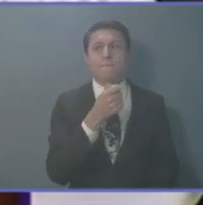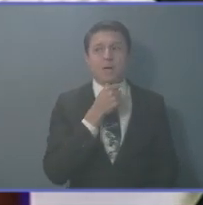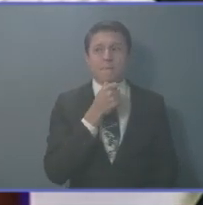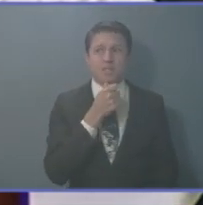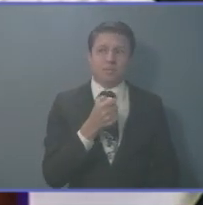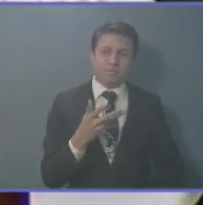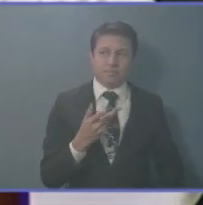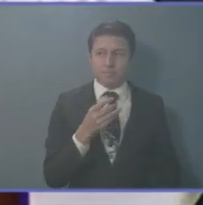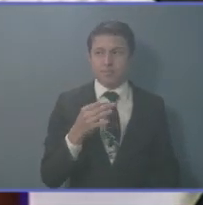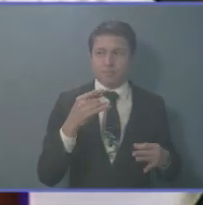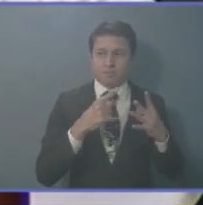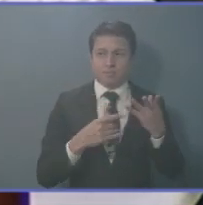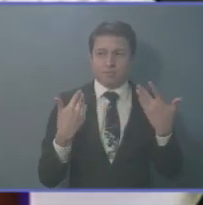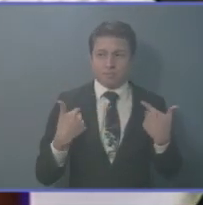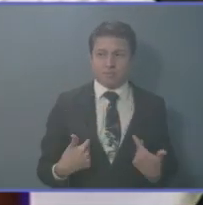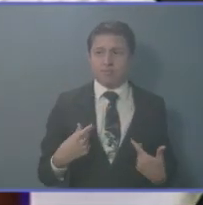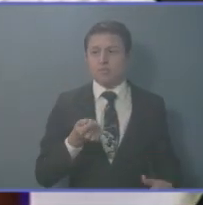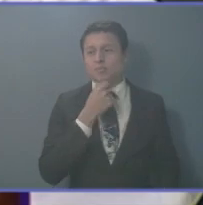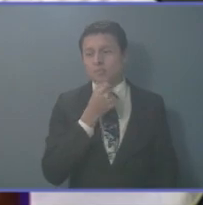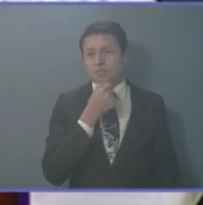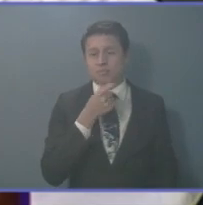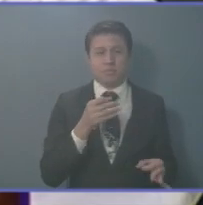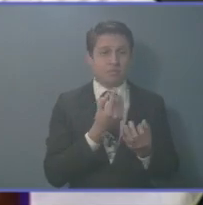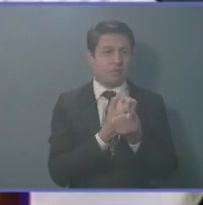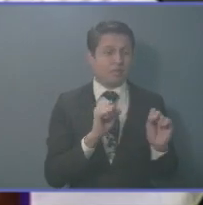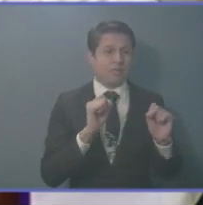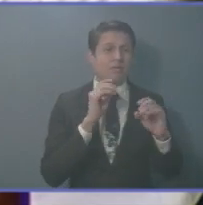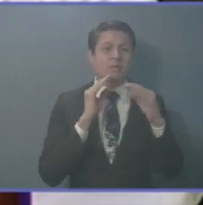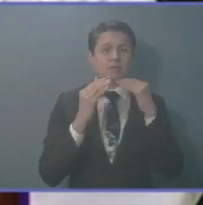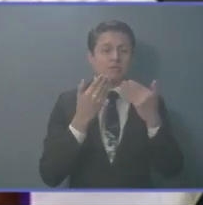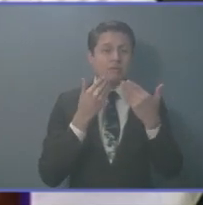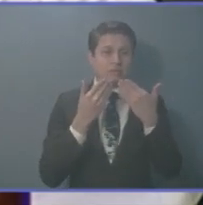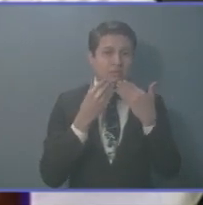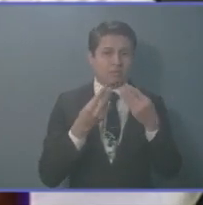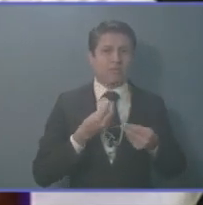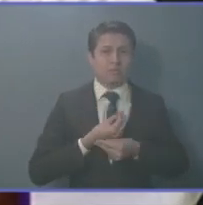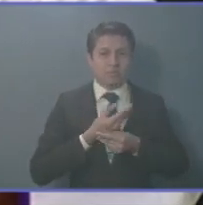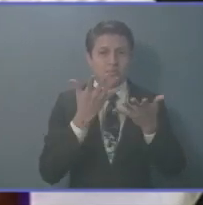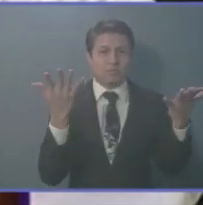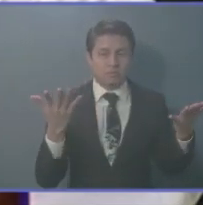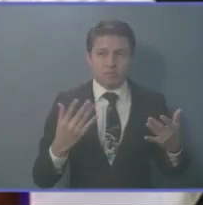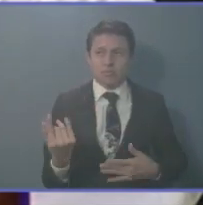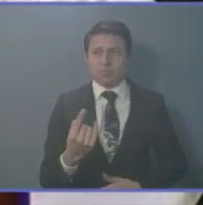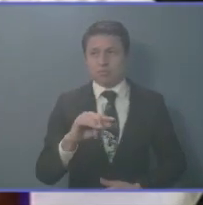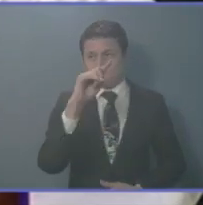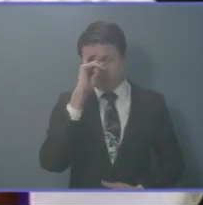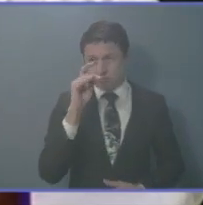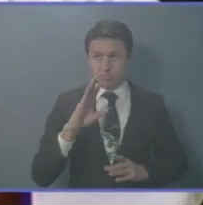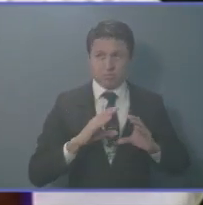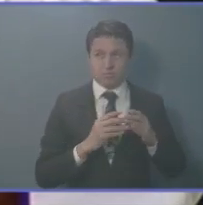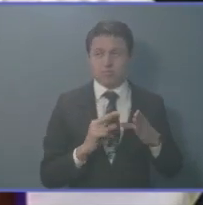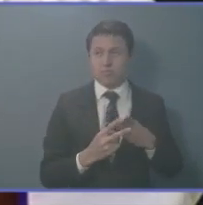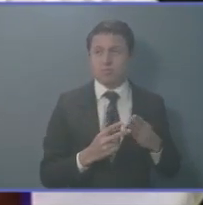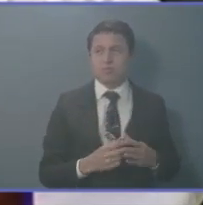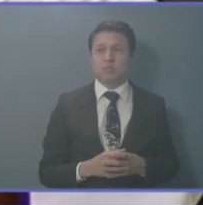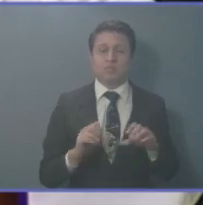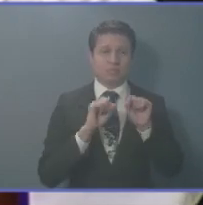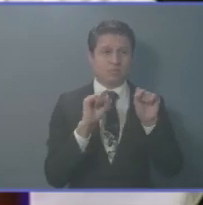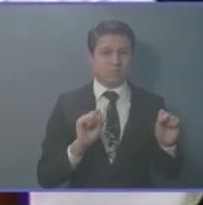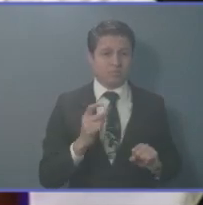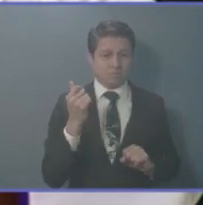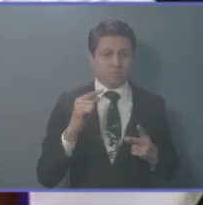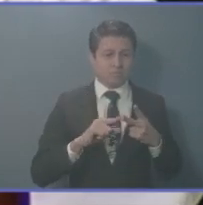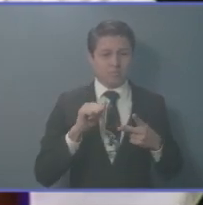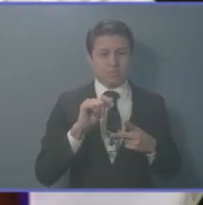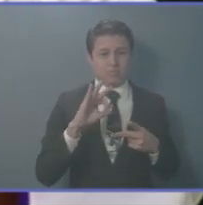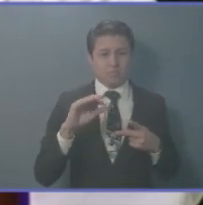pleno ejercicio del derecho a la información y libre expresión. Sector agropecuario y trabajadores independientes del mismo sector. Sistema financiero,